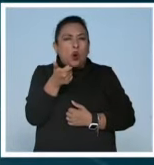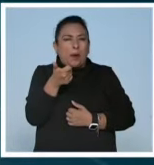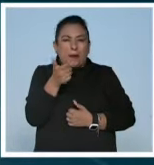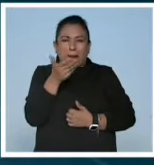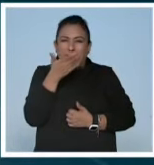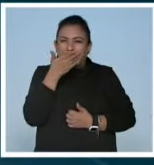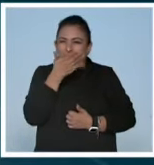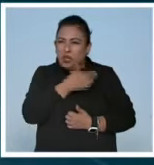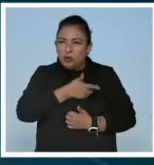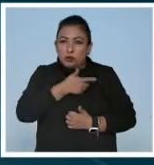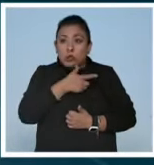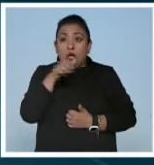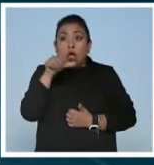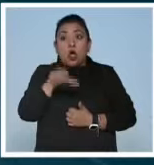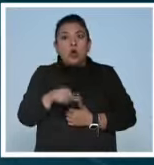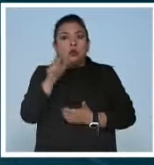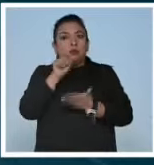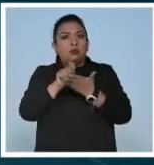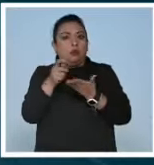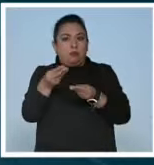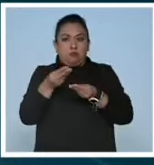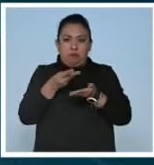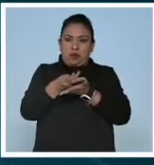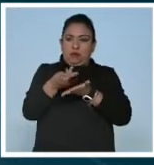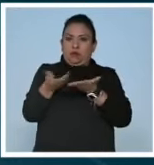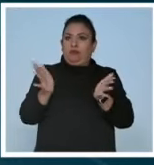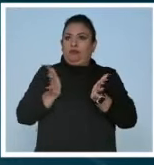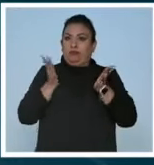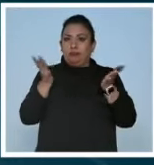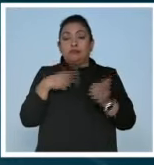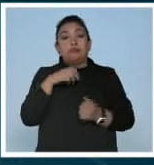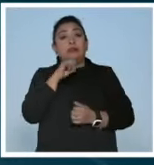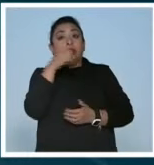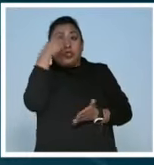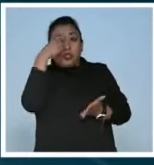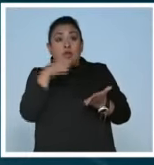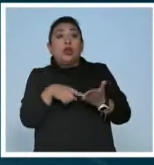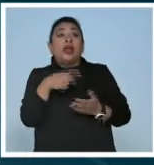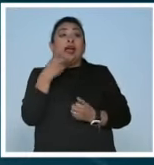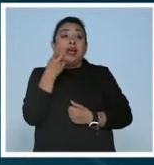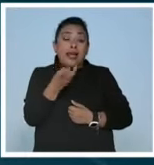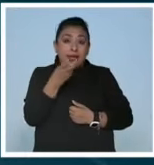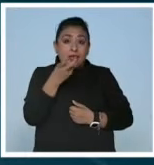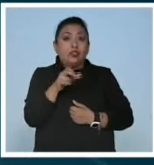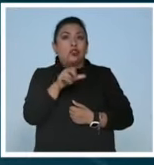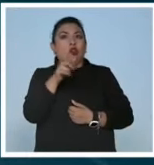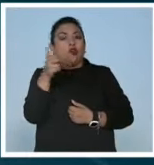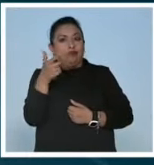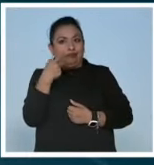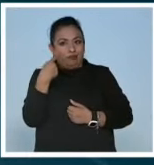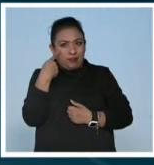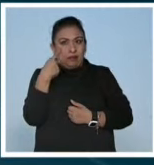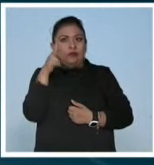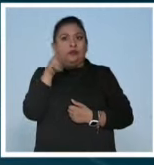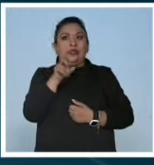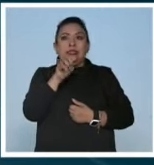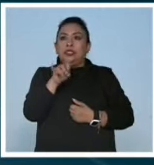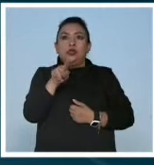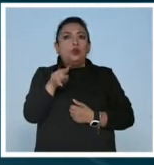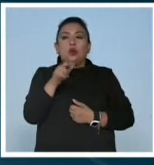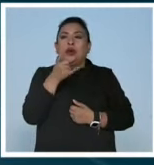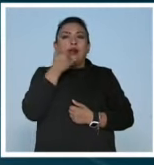conveniente, yo soy una escritora con premios, ¿no? Bueno, pues yo creo que entonces es una otra confirmación más de que no